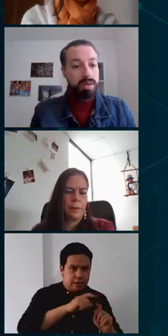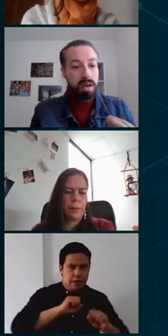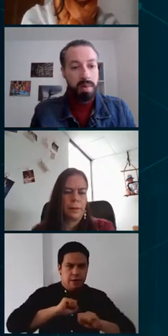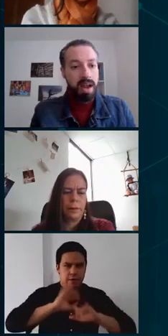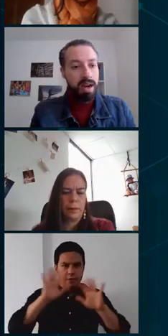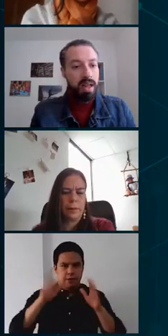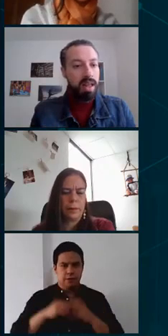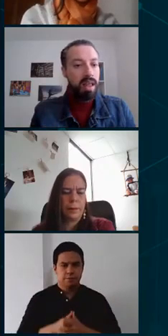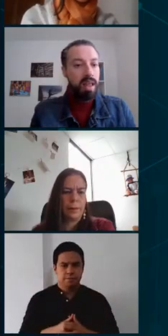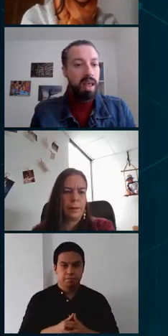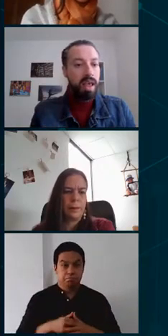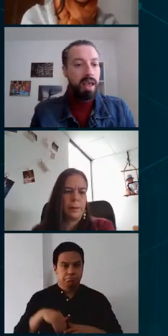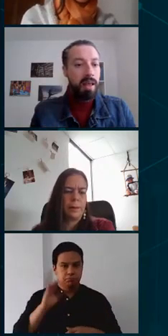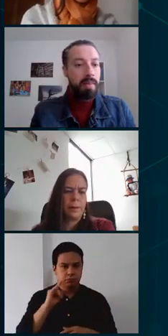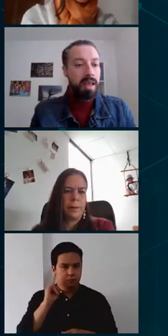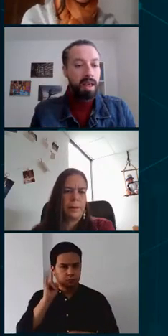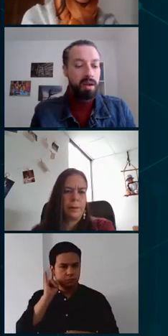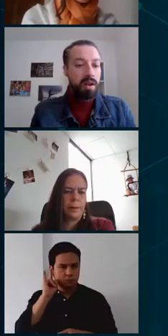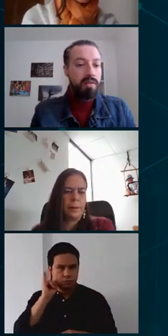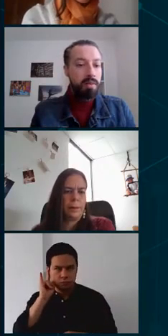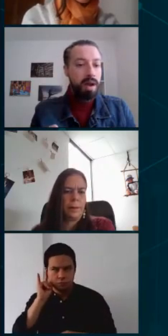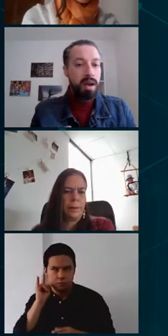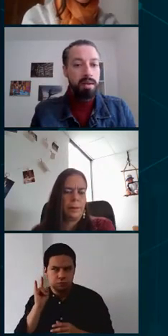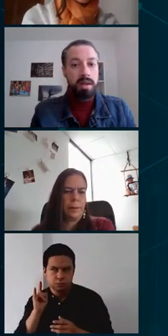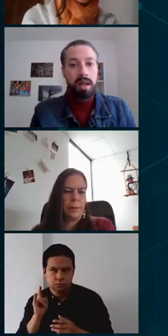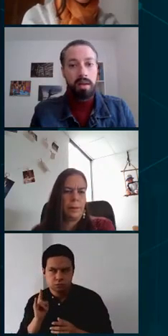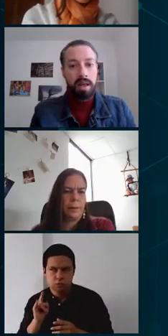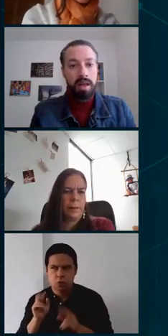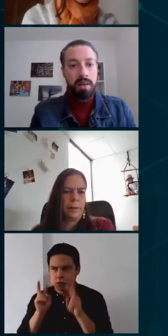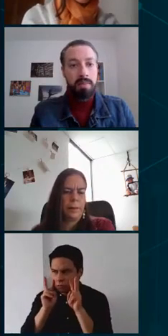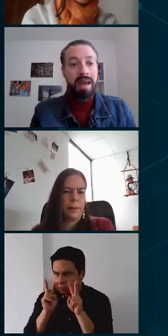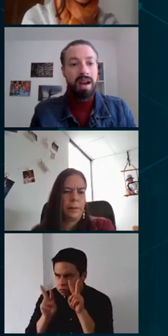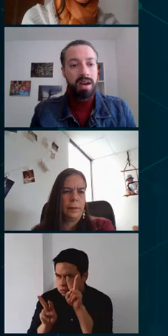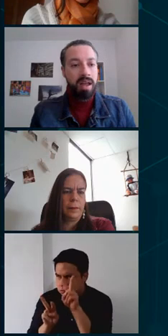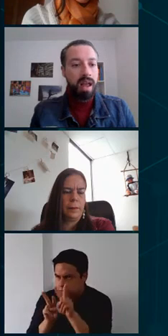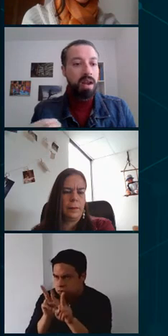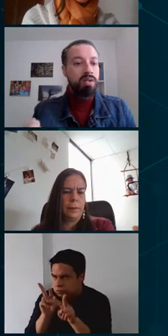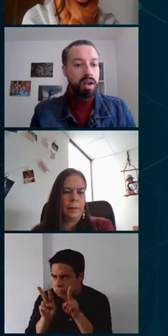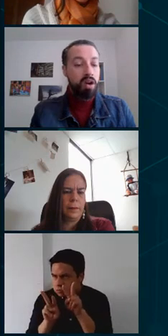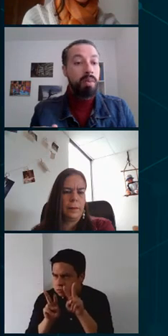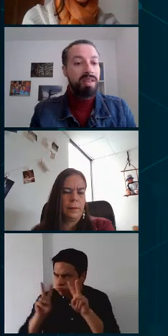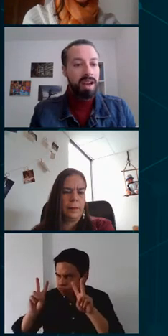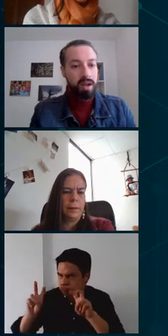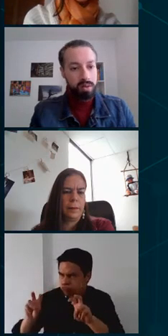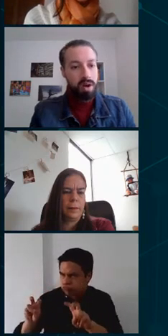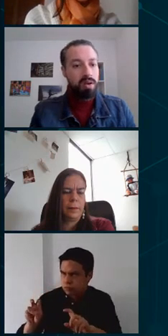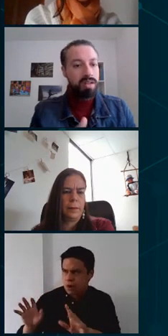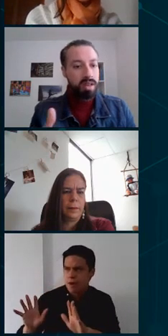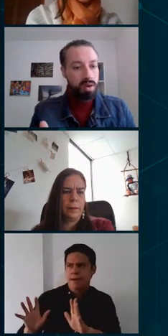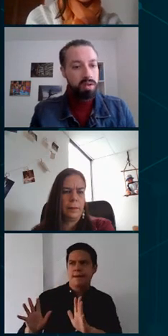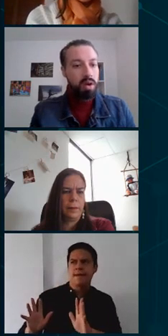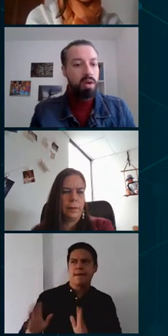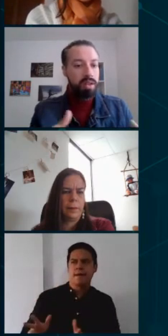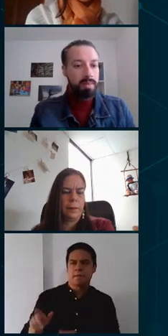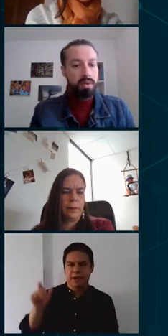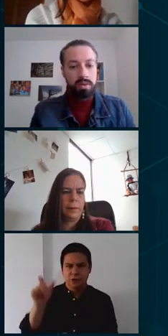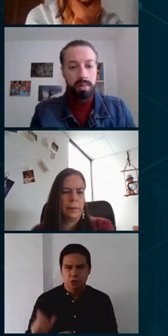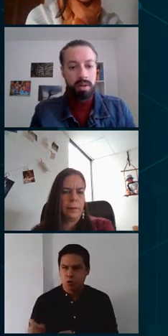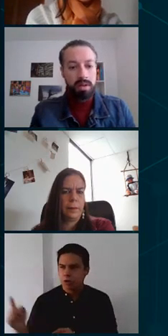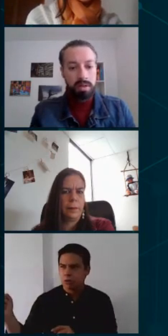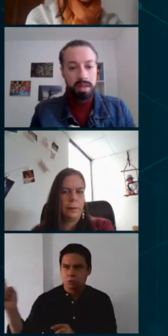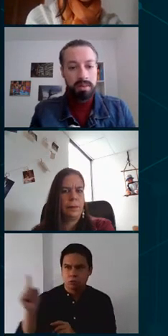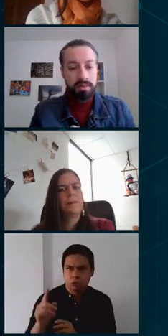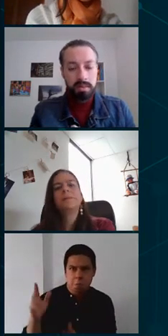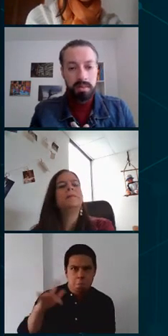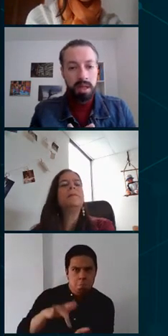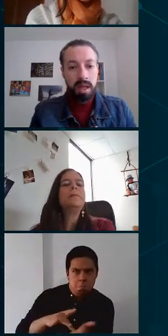escuchar, observar, y que de alguna forma ver el usuario cómo interactúa con ese entorno o con ese